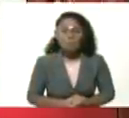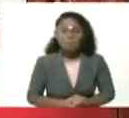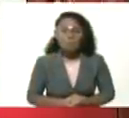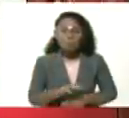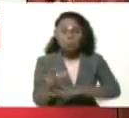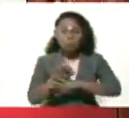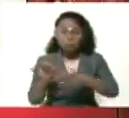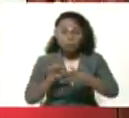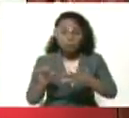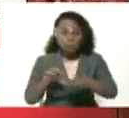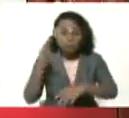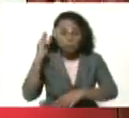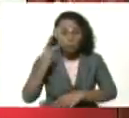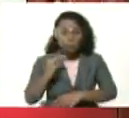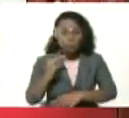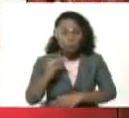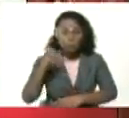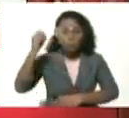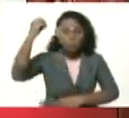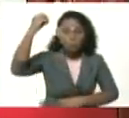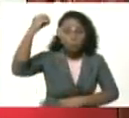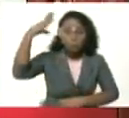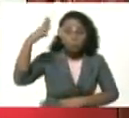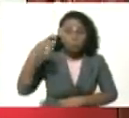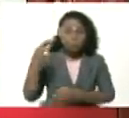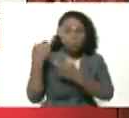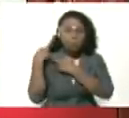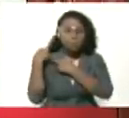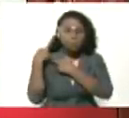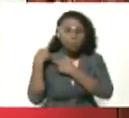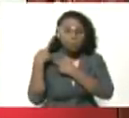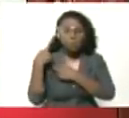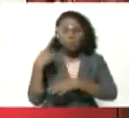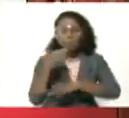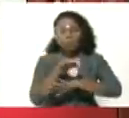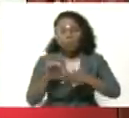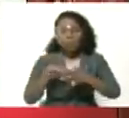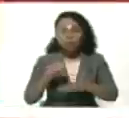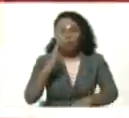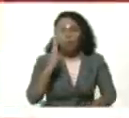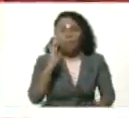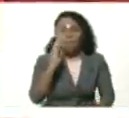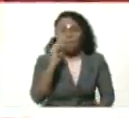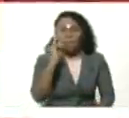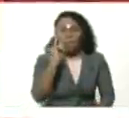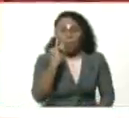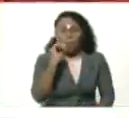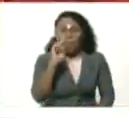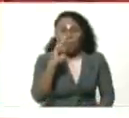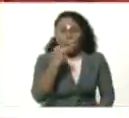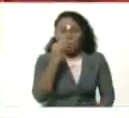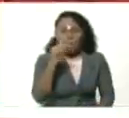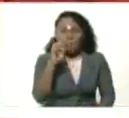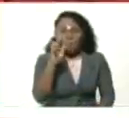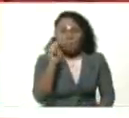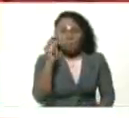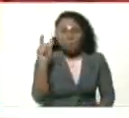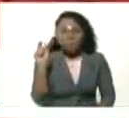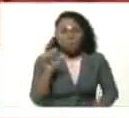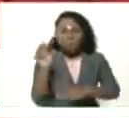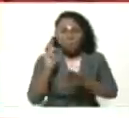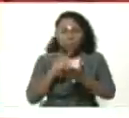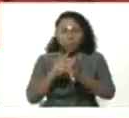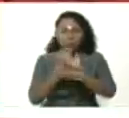Municipio Bolívar, Sol Colmenares. Municipio Brusual, Carlos González. Municipio Nirgua, Edgar